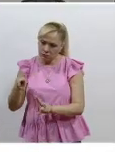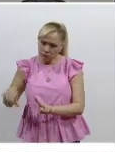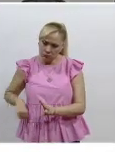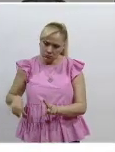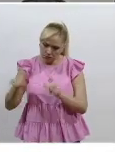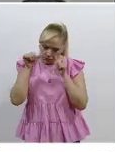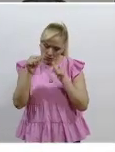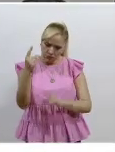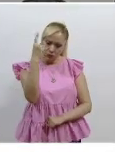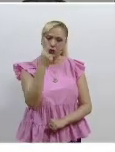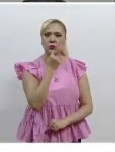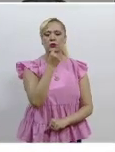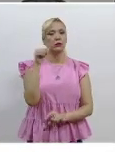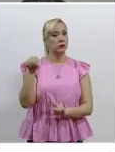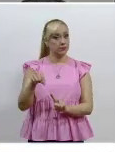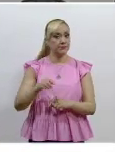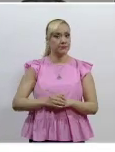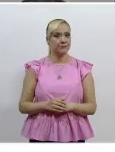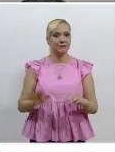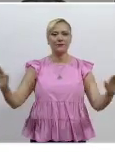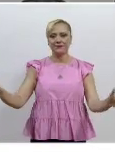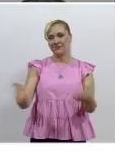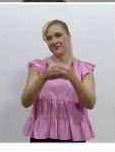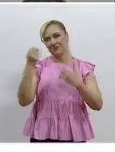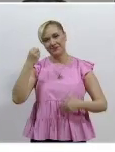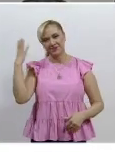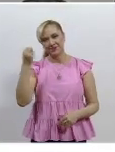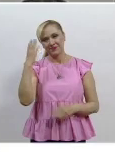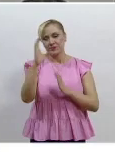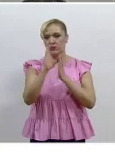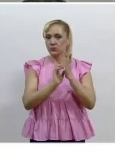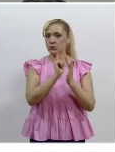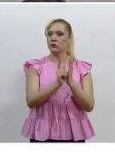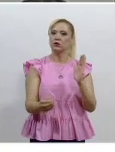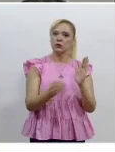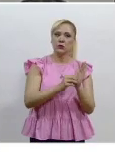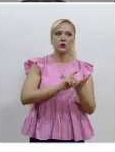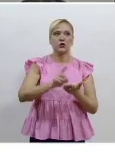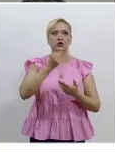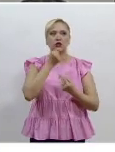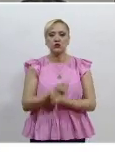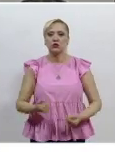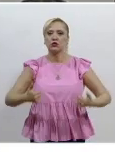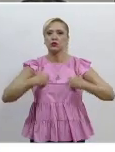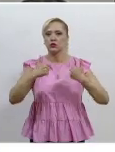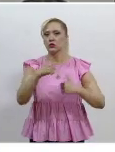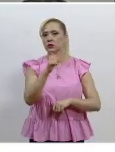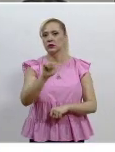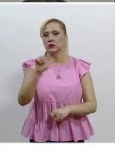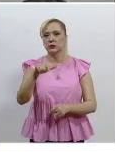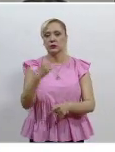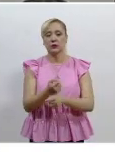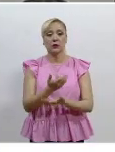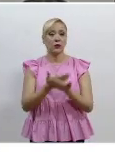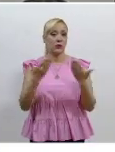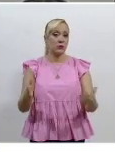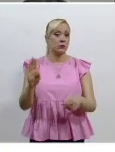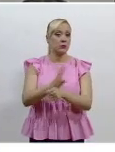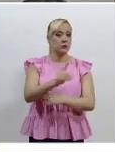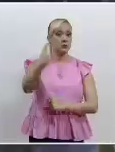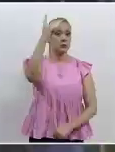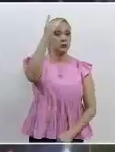En el cierre de la Conferencia Internacional Constitucionalización de los Derechos de la Niñez y la Adolescencia, señaló que la aplicación del interés superior